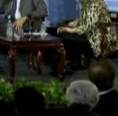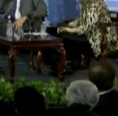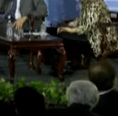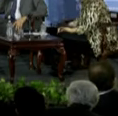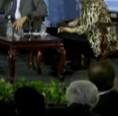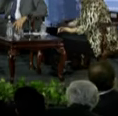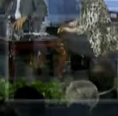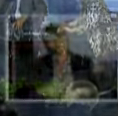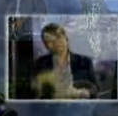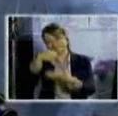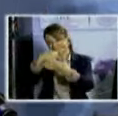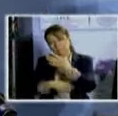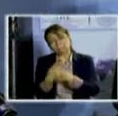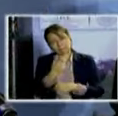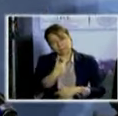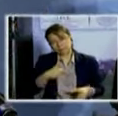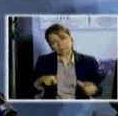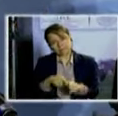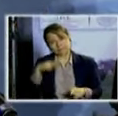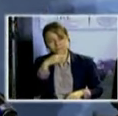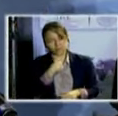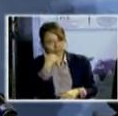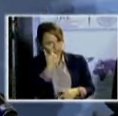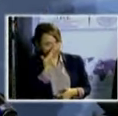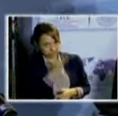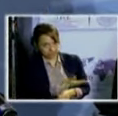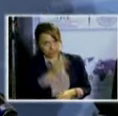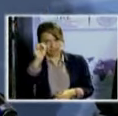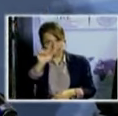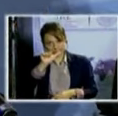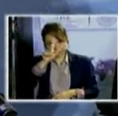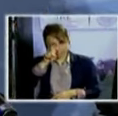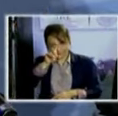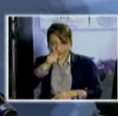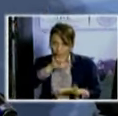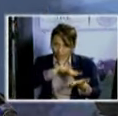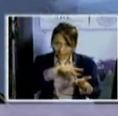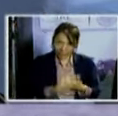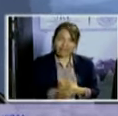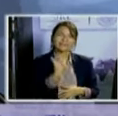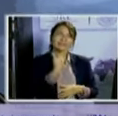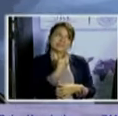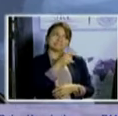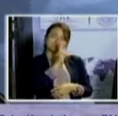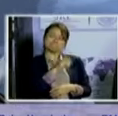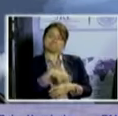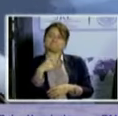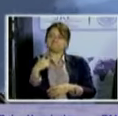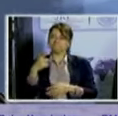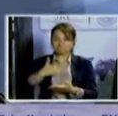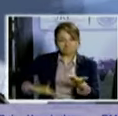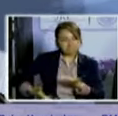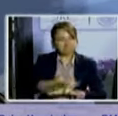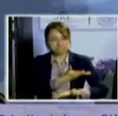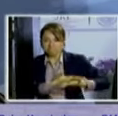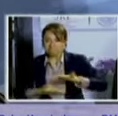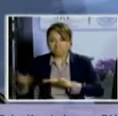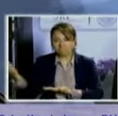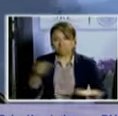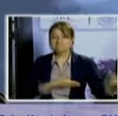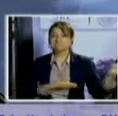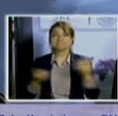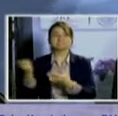y a felicitarlo por la moderación del panel. Me parece que logramos lo que se quería, que fuera un panel muy dinámico, y por supuesto a